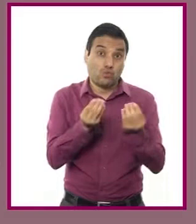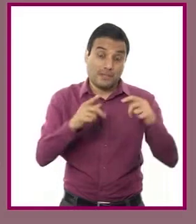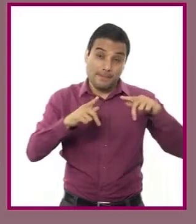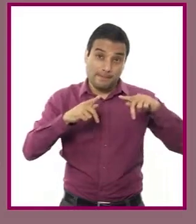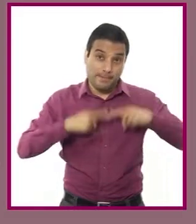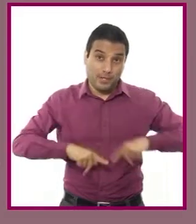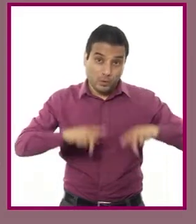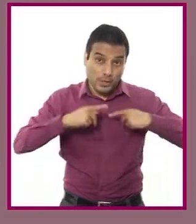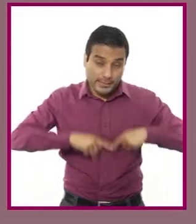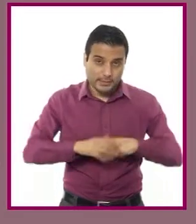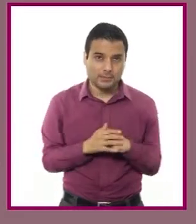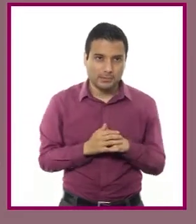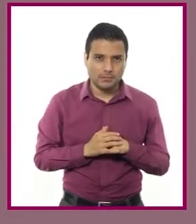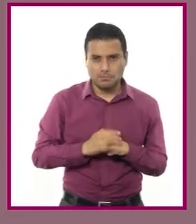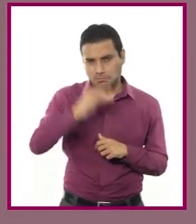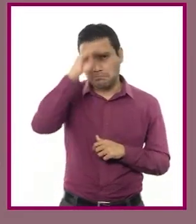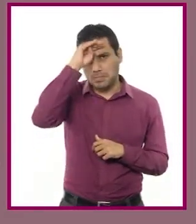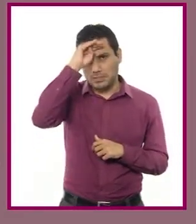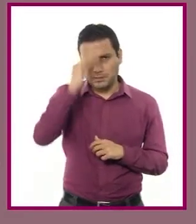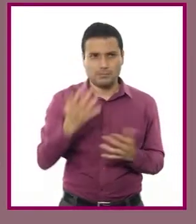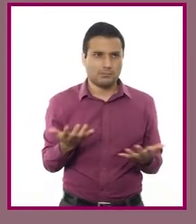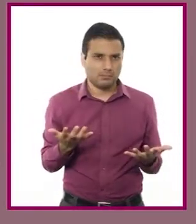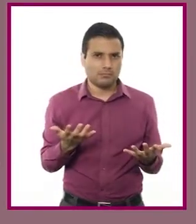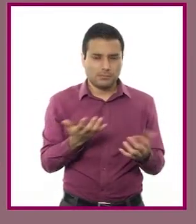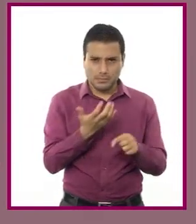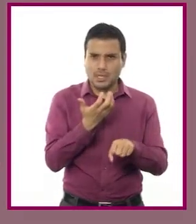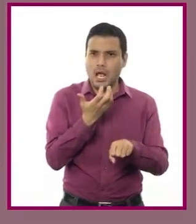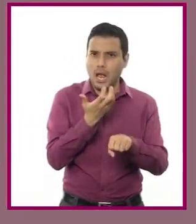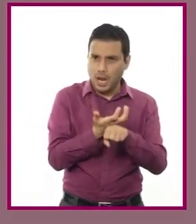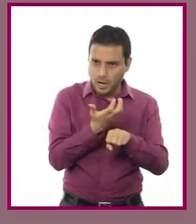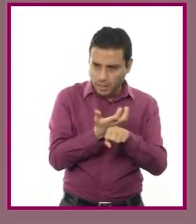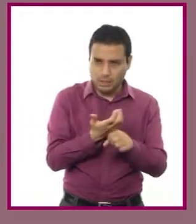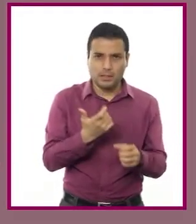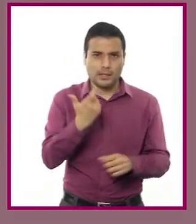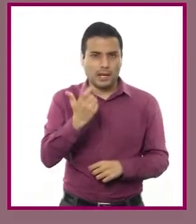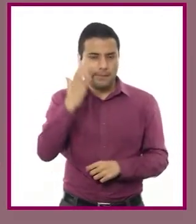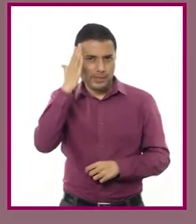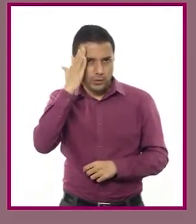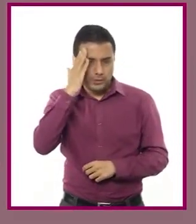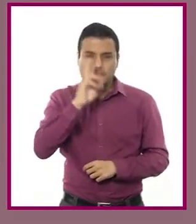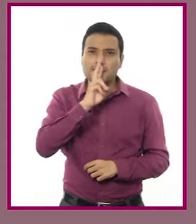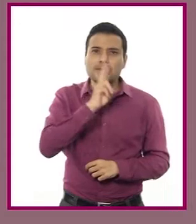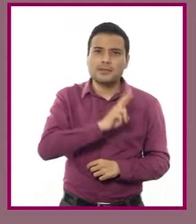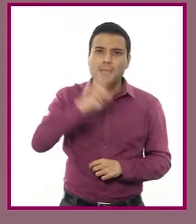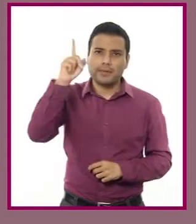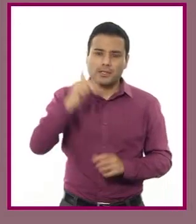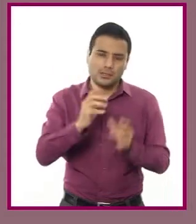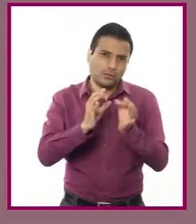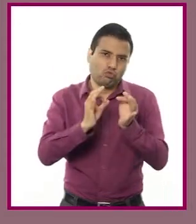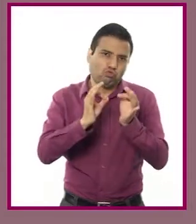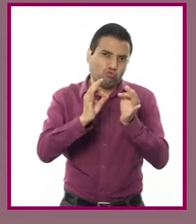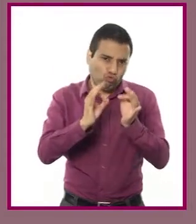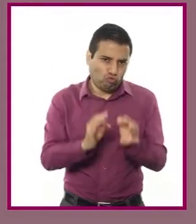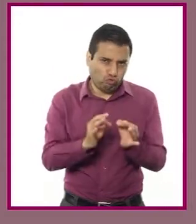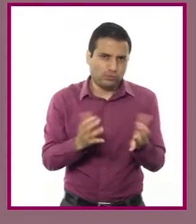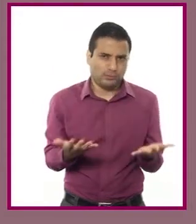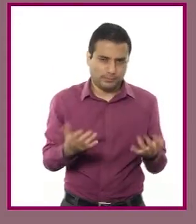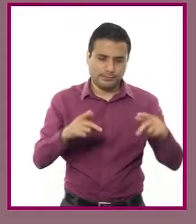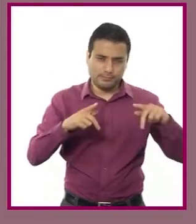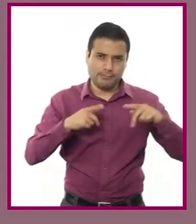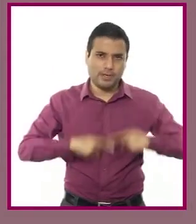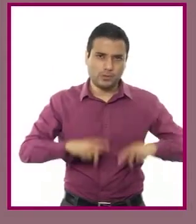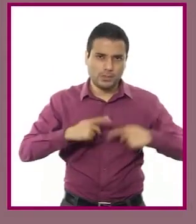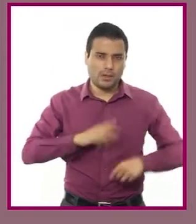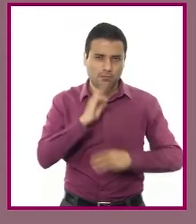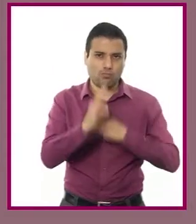intelectuales adeptos al modelo americano y defensores de la economía capitalista como el triunfo del sistema más racional y adecuado para la población